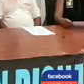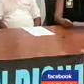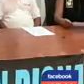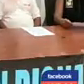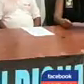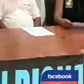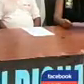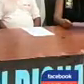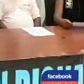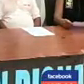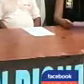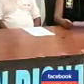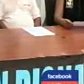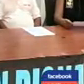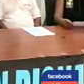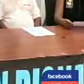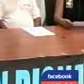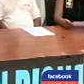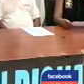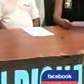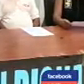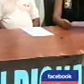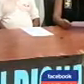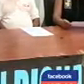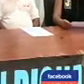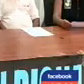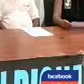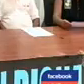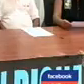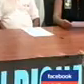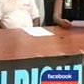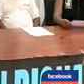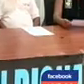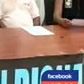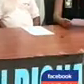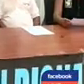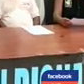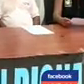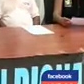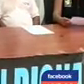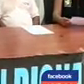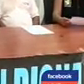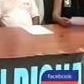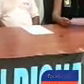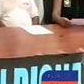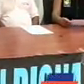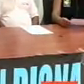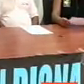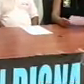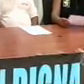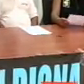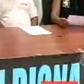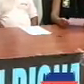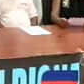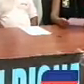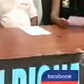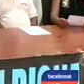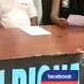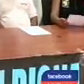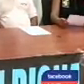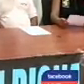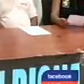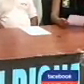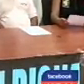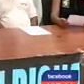Siempre, hoy estamos al 3 de enero del 2022 y esta reforma